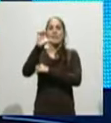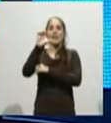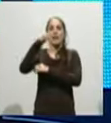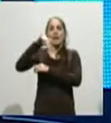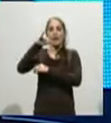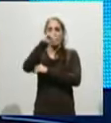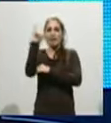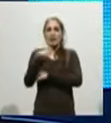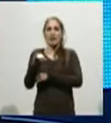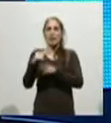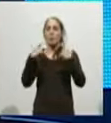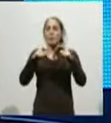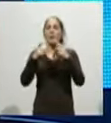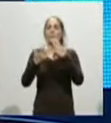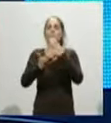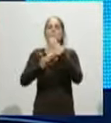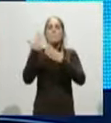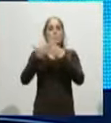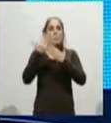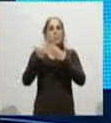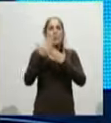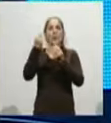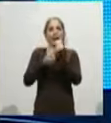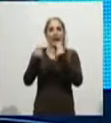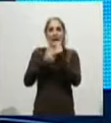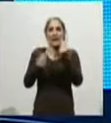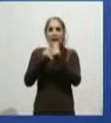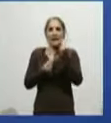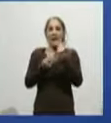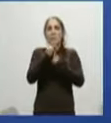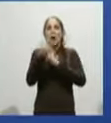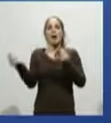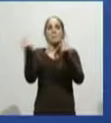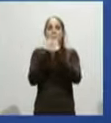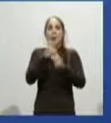viene con Lucinda Bunce, Miss Arrecife 2011.